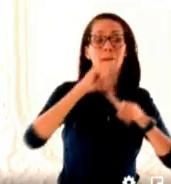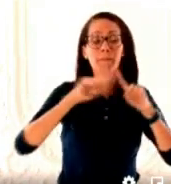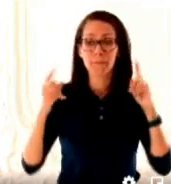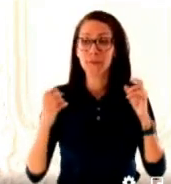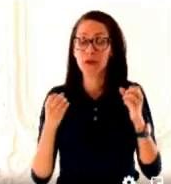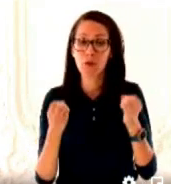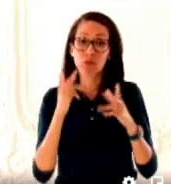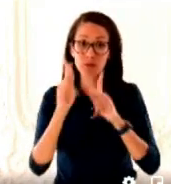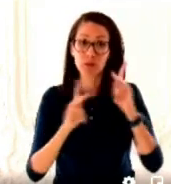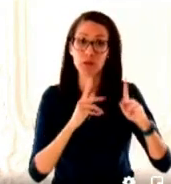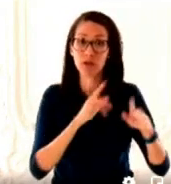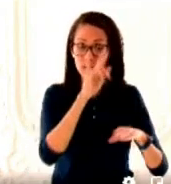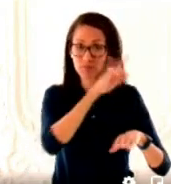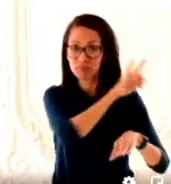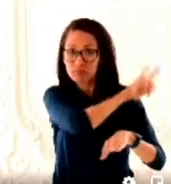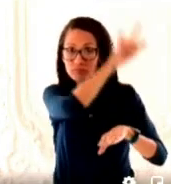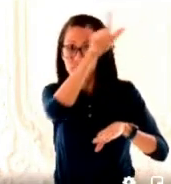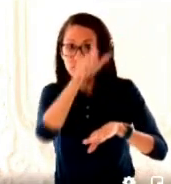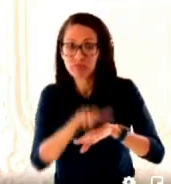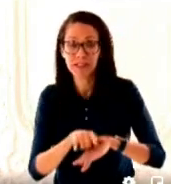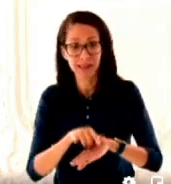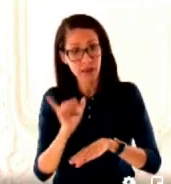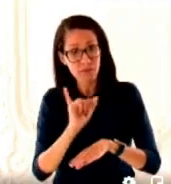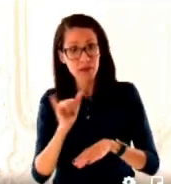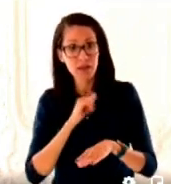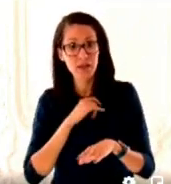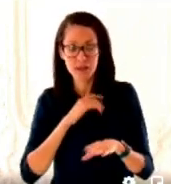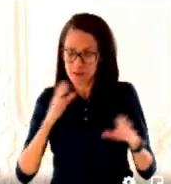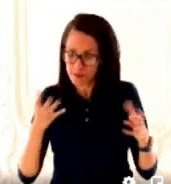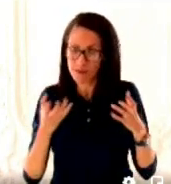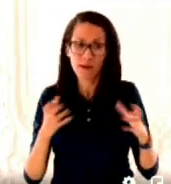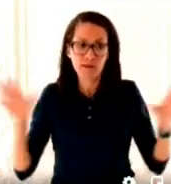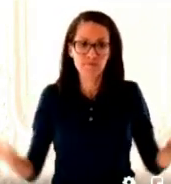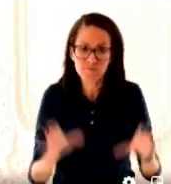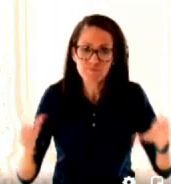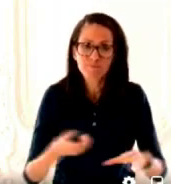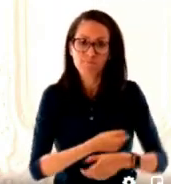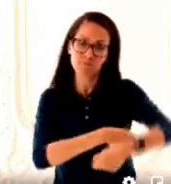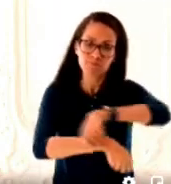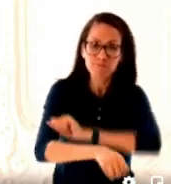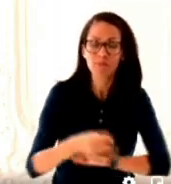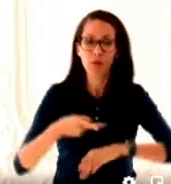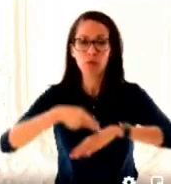también regresan y se fajan por hacer de Puerto Rico un lugar mejor.